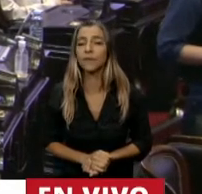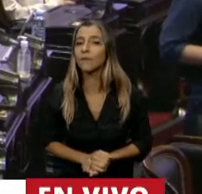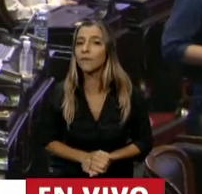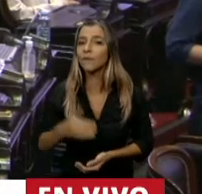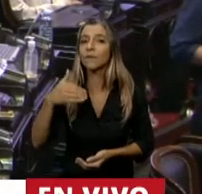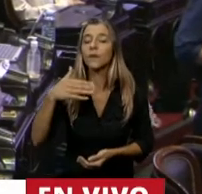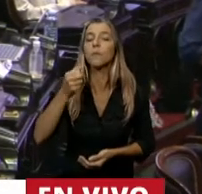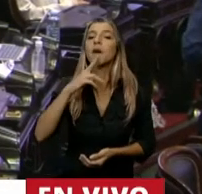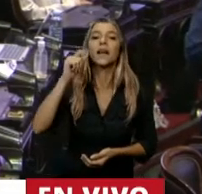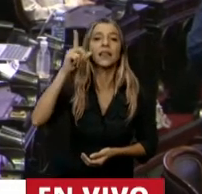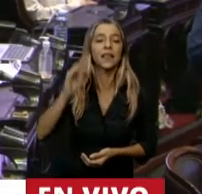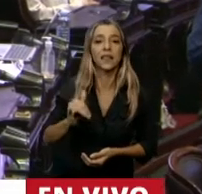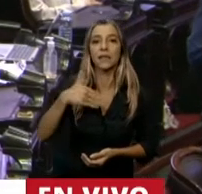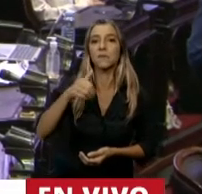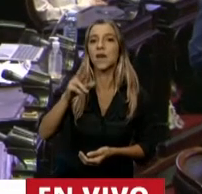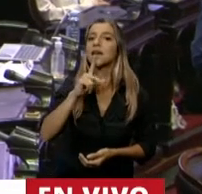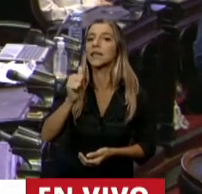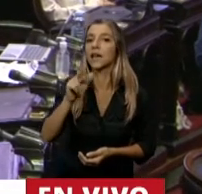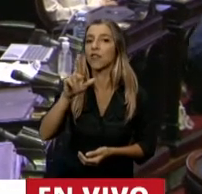Marta Rosa.